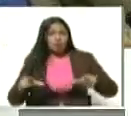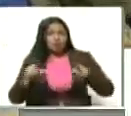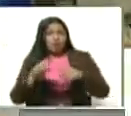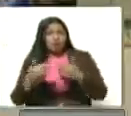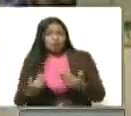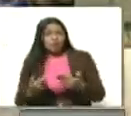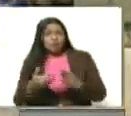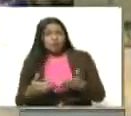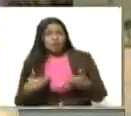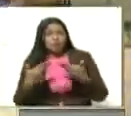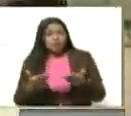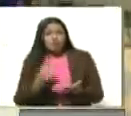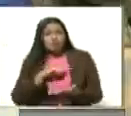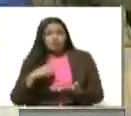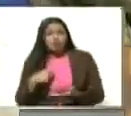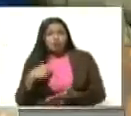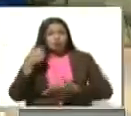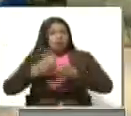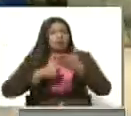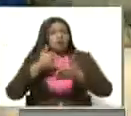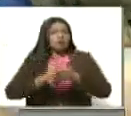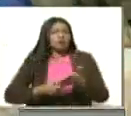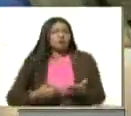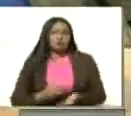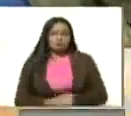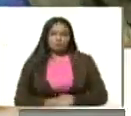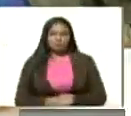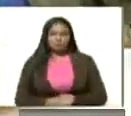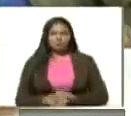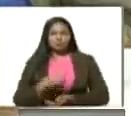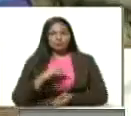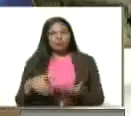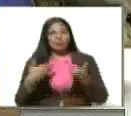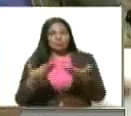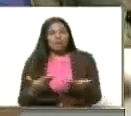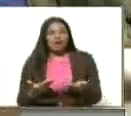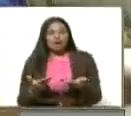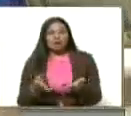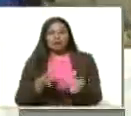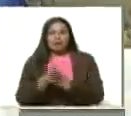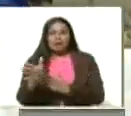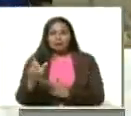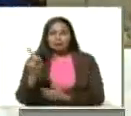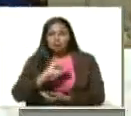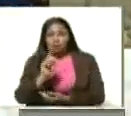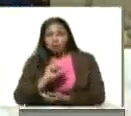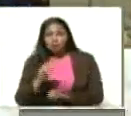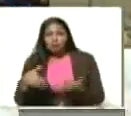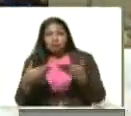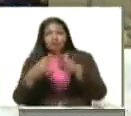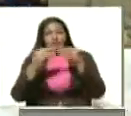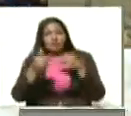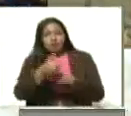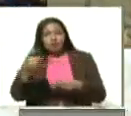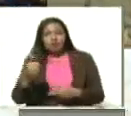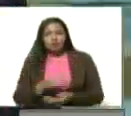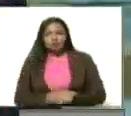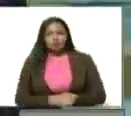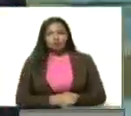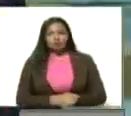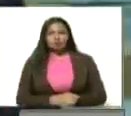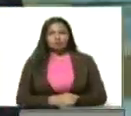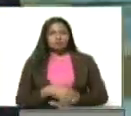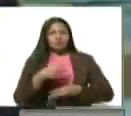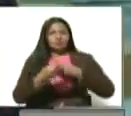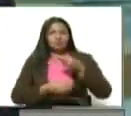dar nuestras luchas, para materializarlas. No nos las van a regalar. Eso tiene que ser tarea de todas nosotras. Ahora bien, ¿qué se está